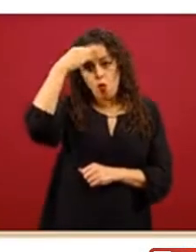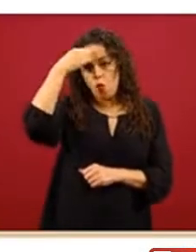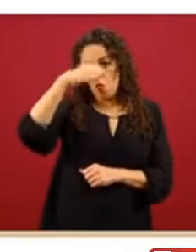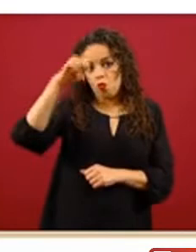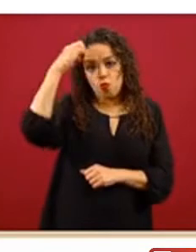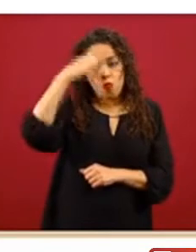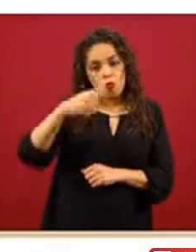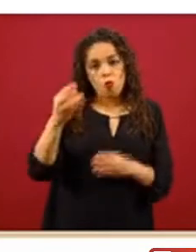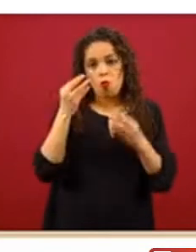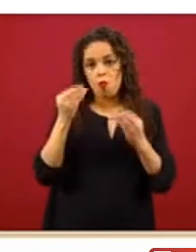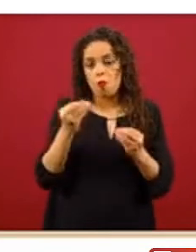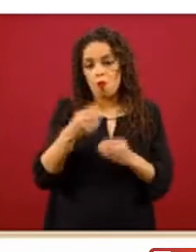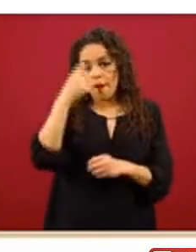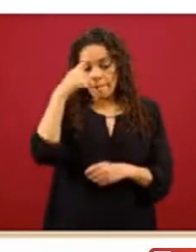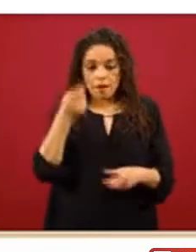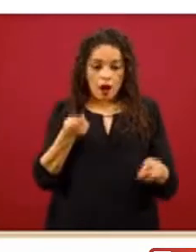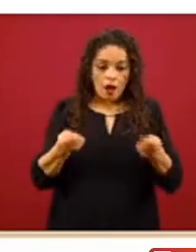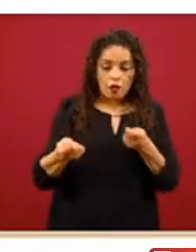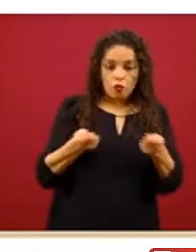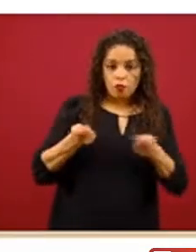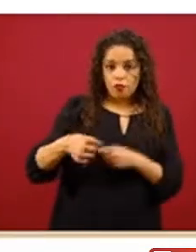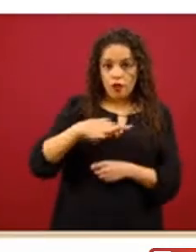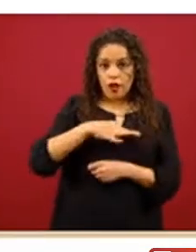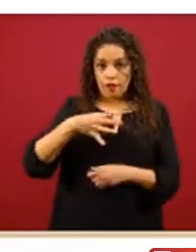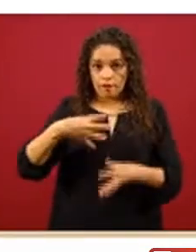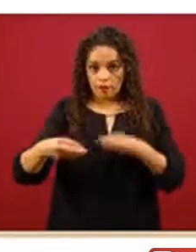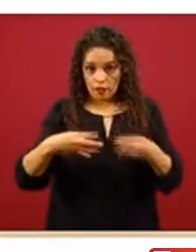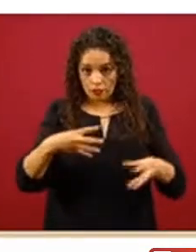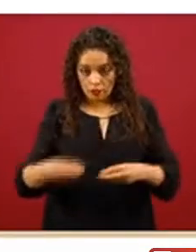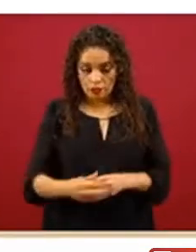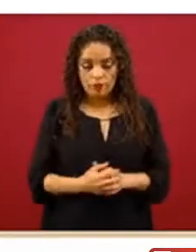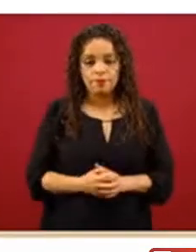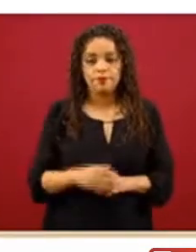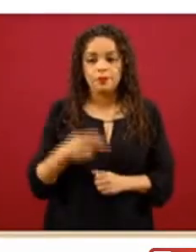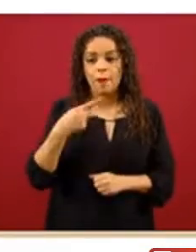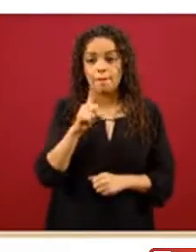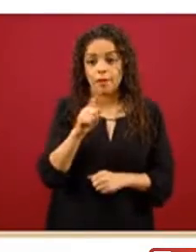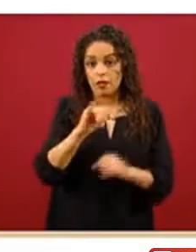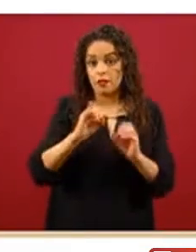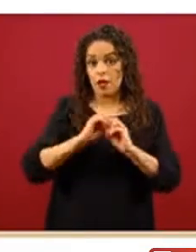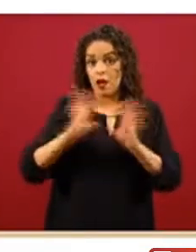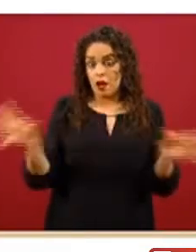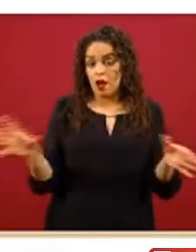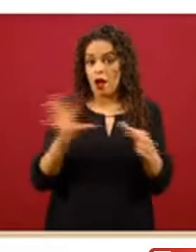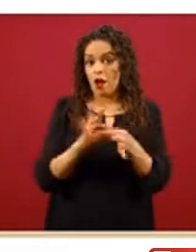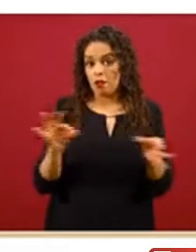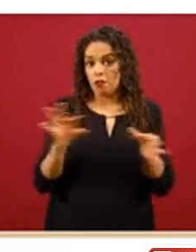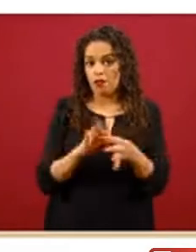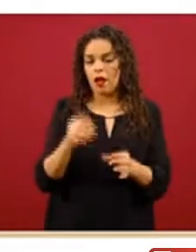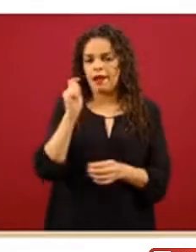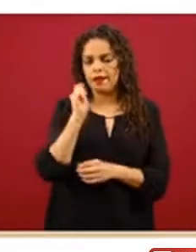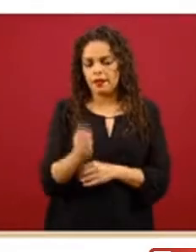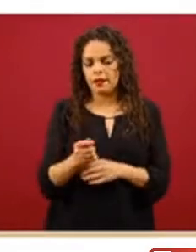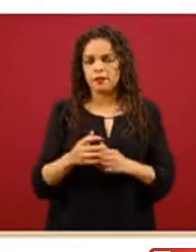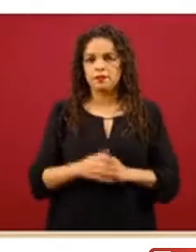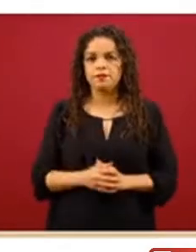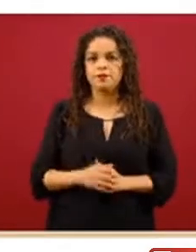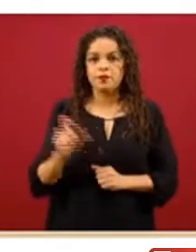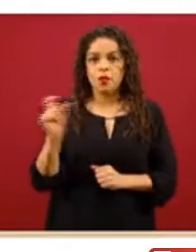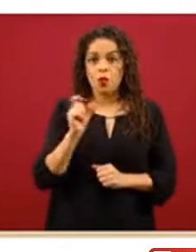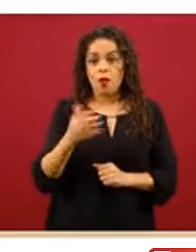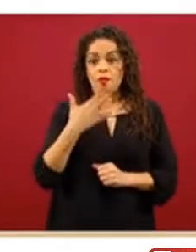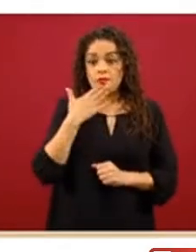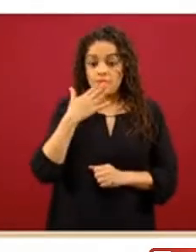control de infecciones. Lo que sí se señala muy claramente es siempre y cuando se cumplan con las